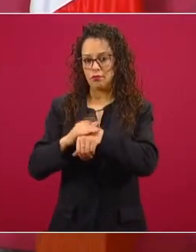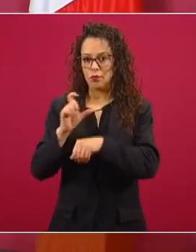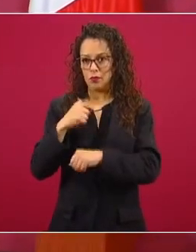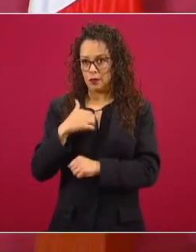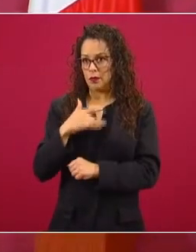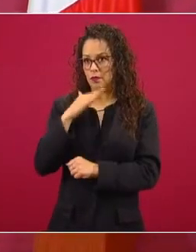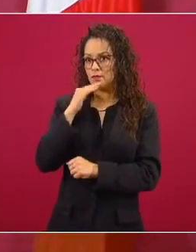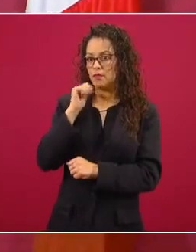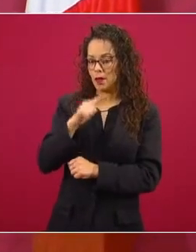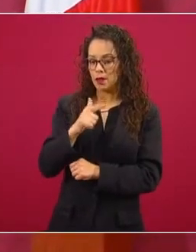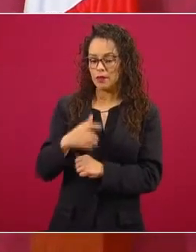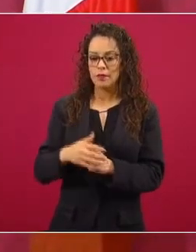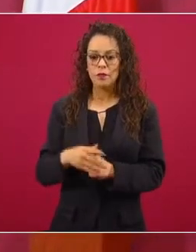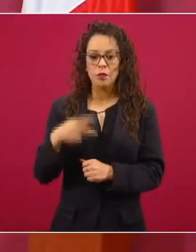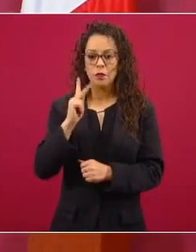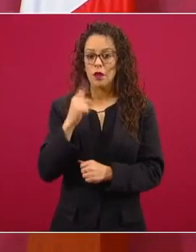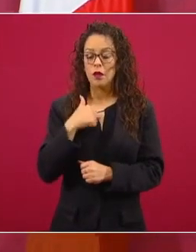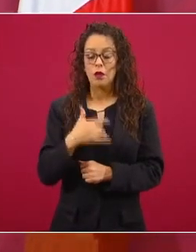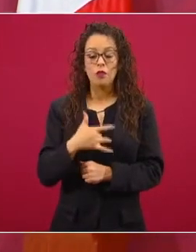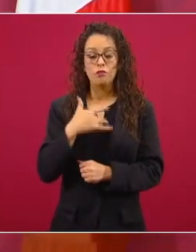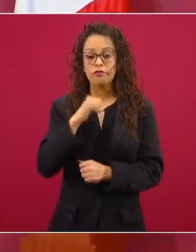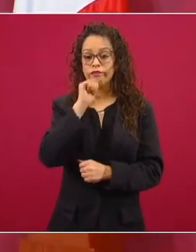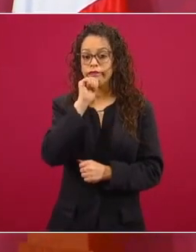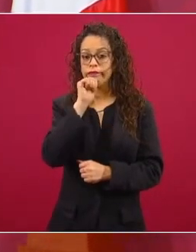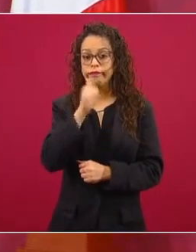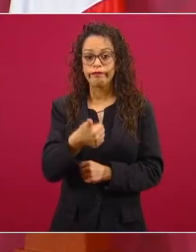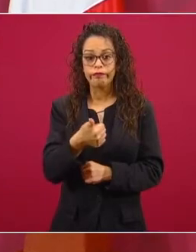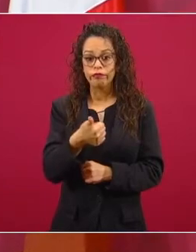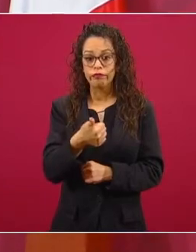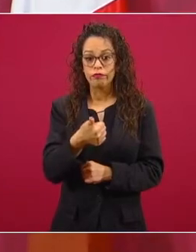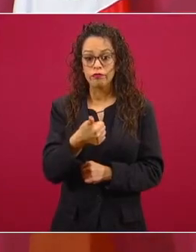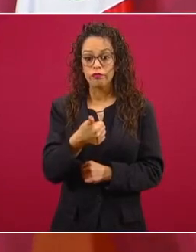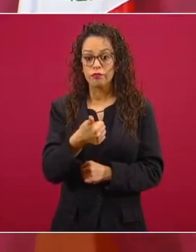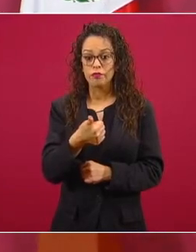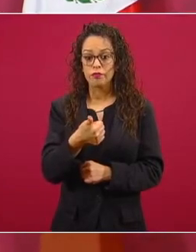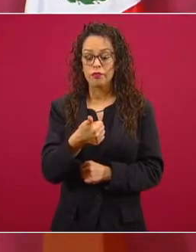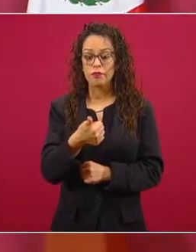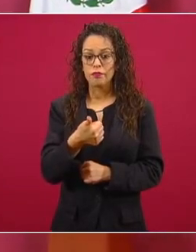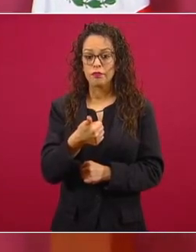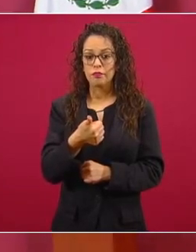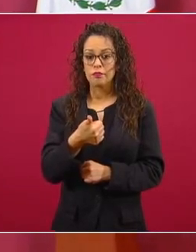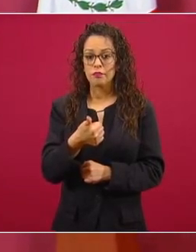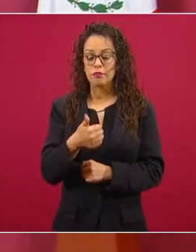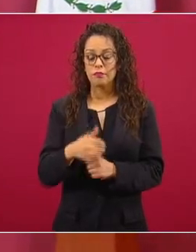básicos. Yo no he tenido, afortunadamente, eso.